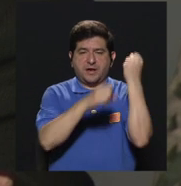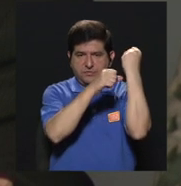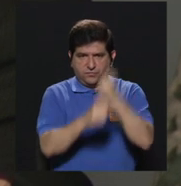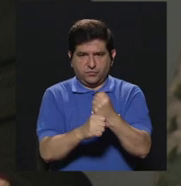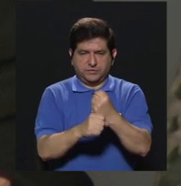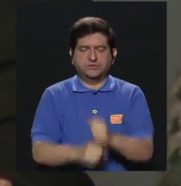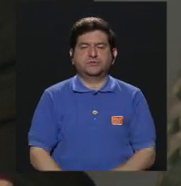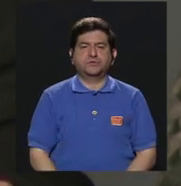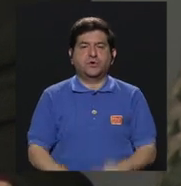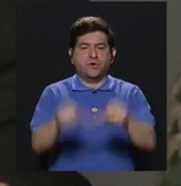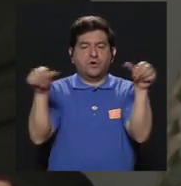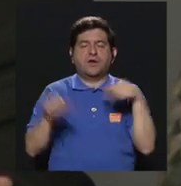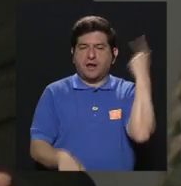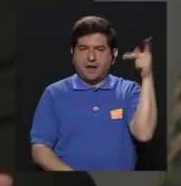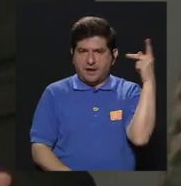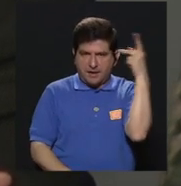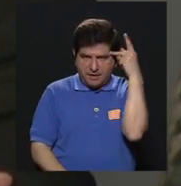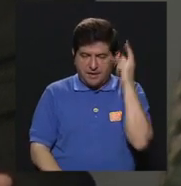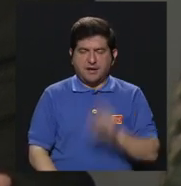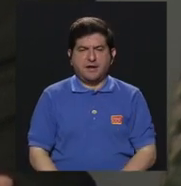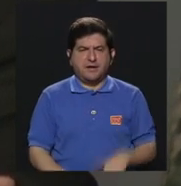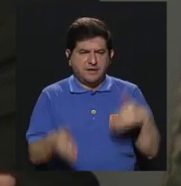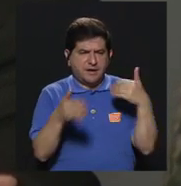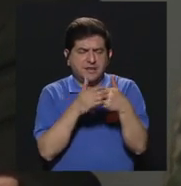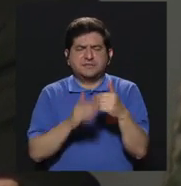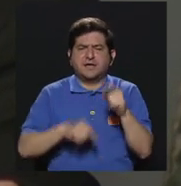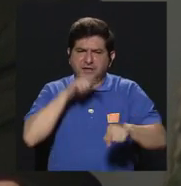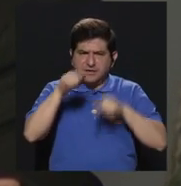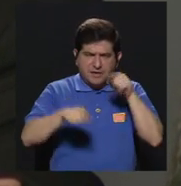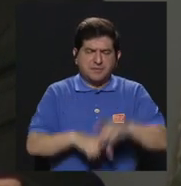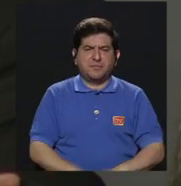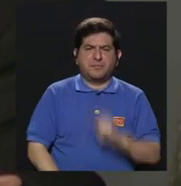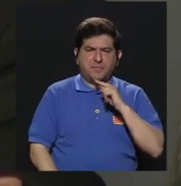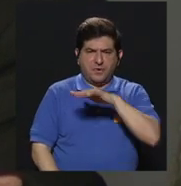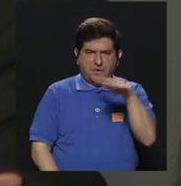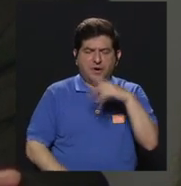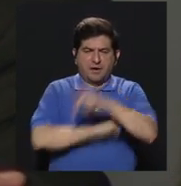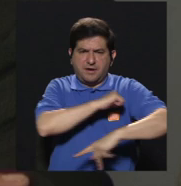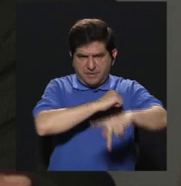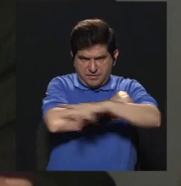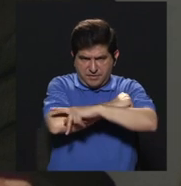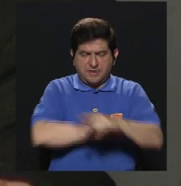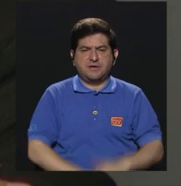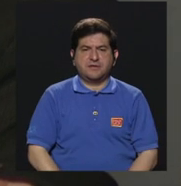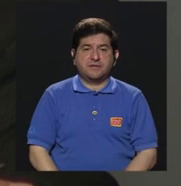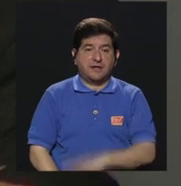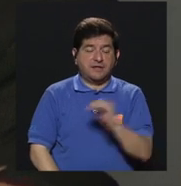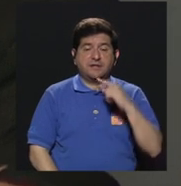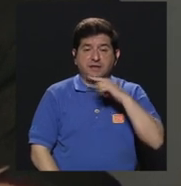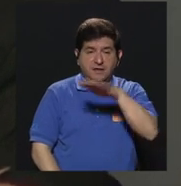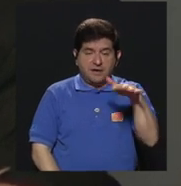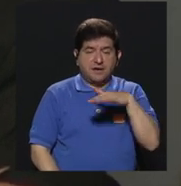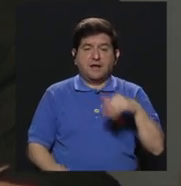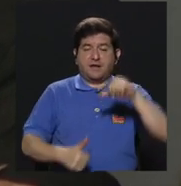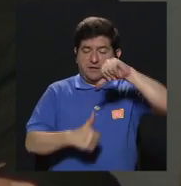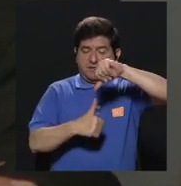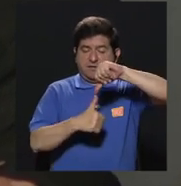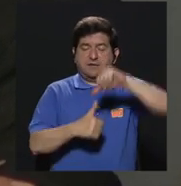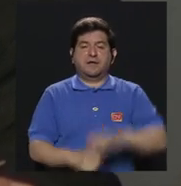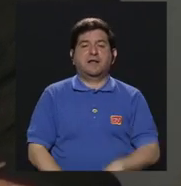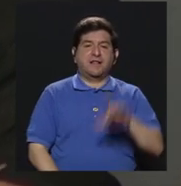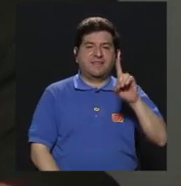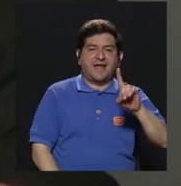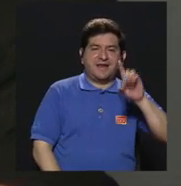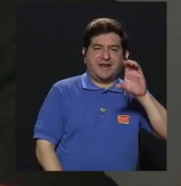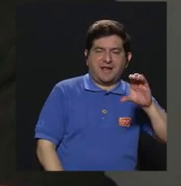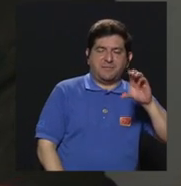En el plano político, el acercamiento crítico a las realidades de nuestro país y las realidades centroamericanas, Daniel